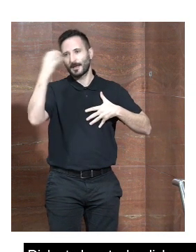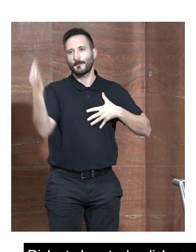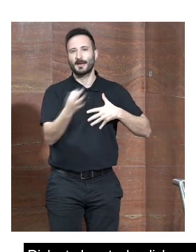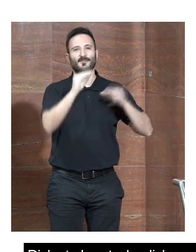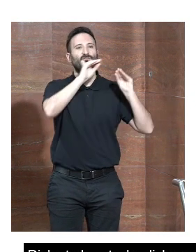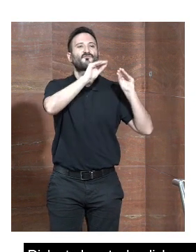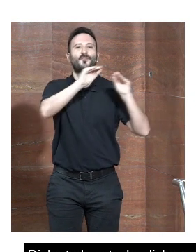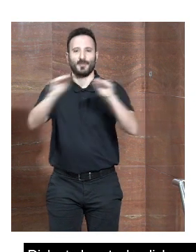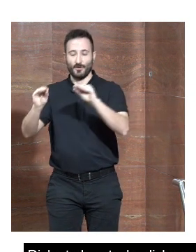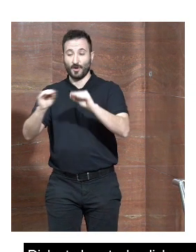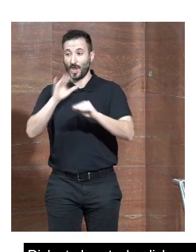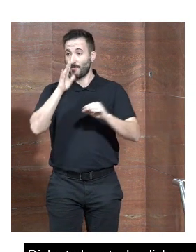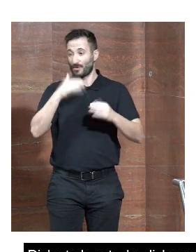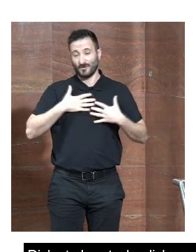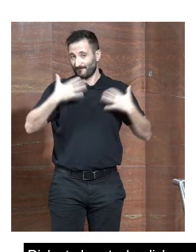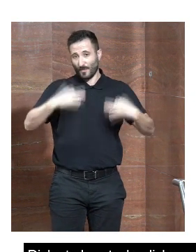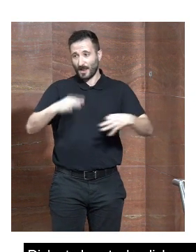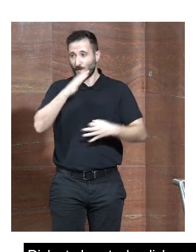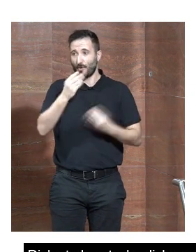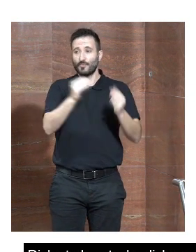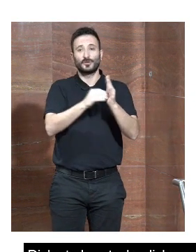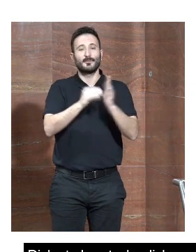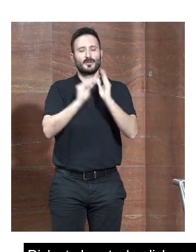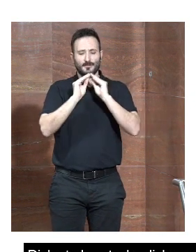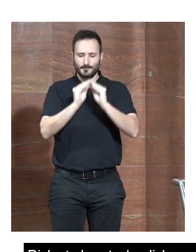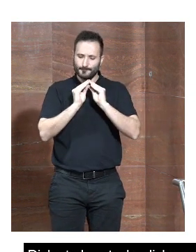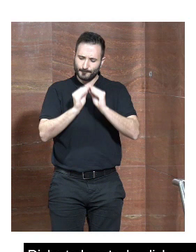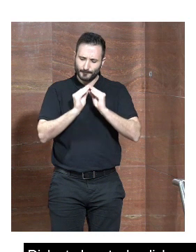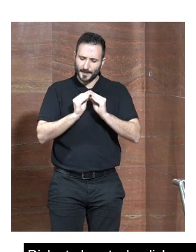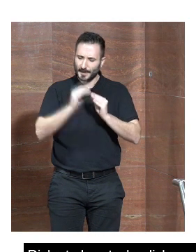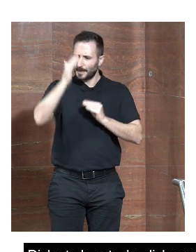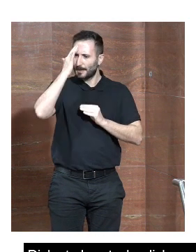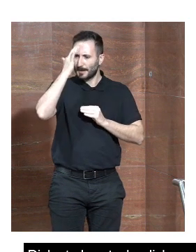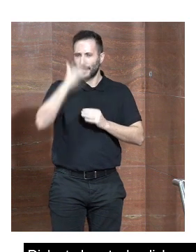digo con toda humildad, porque hay muchas veces que cuando estás desarrollando algo tú mismo, si